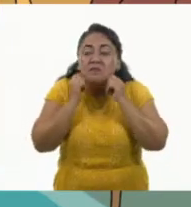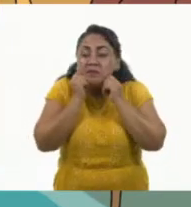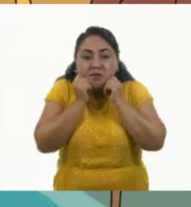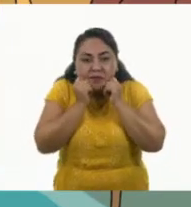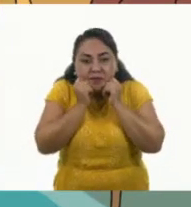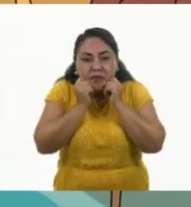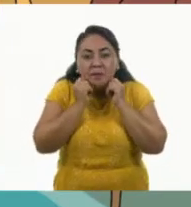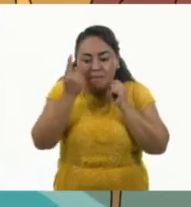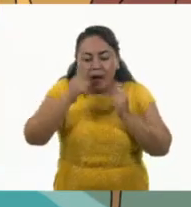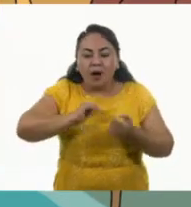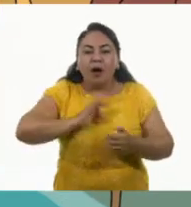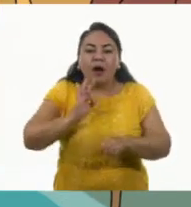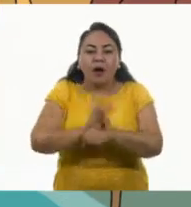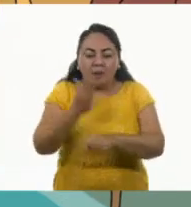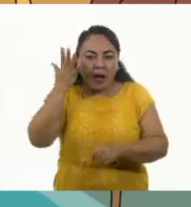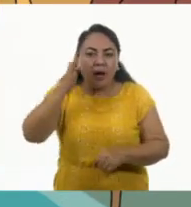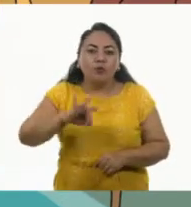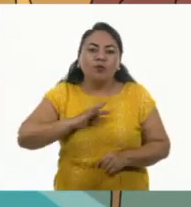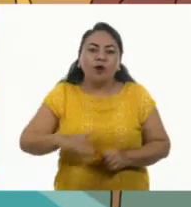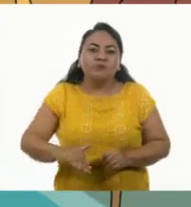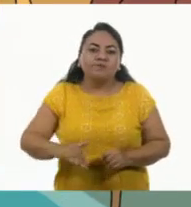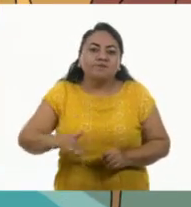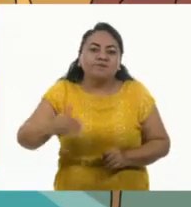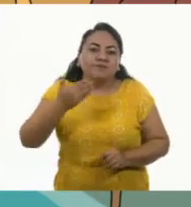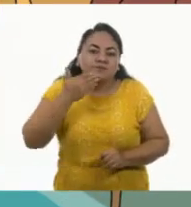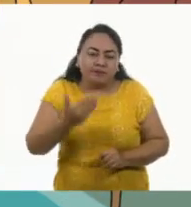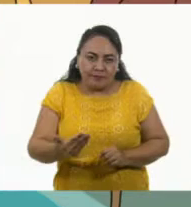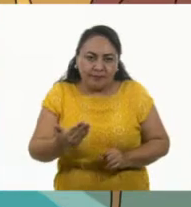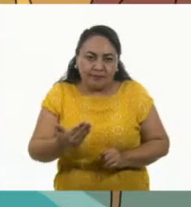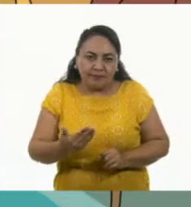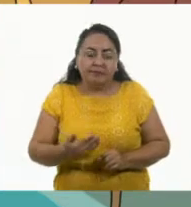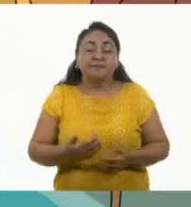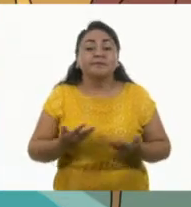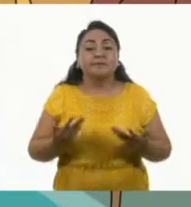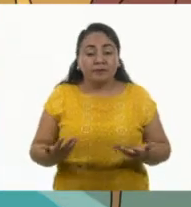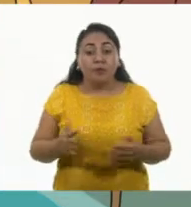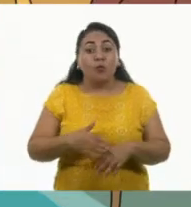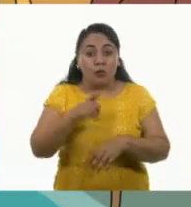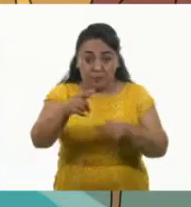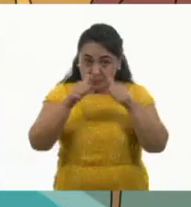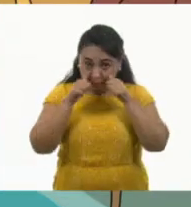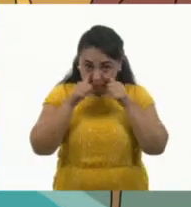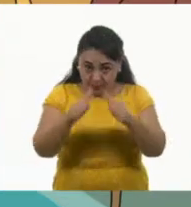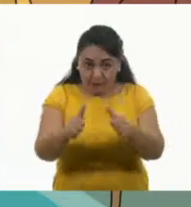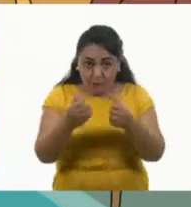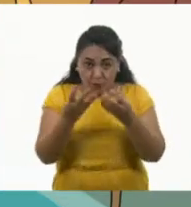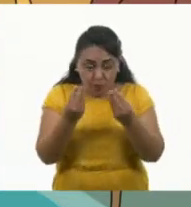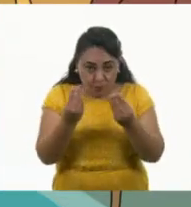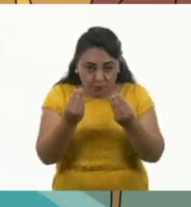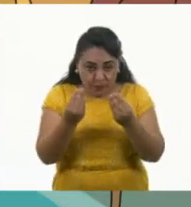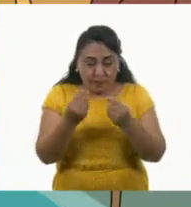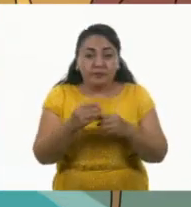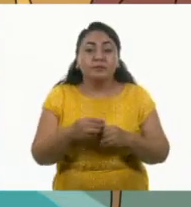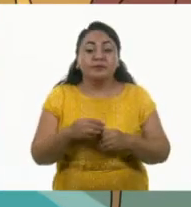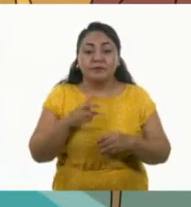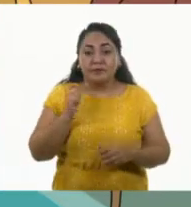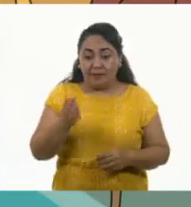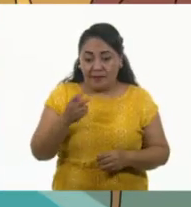importantísimo para su desarrollo. ¿Sí? Entonces, pongan mucha atención. Este